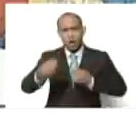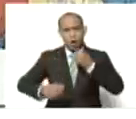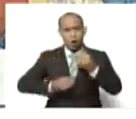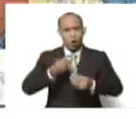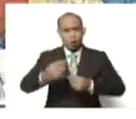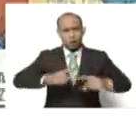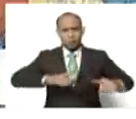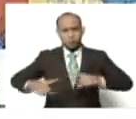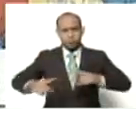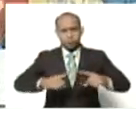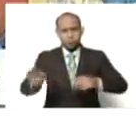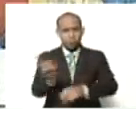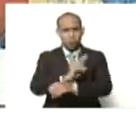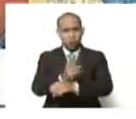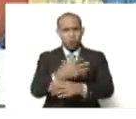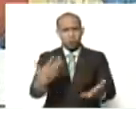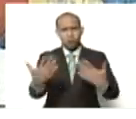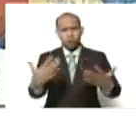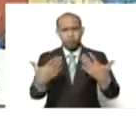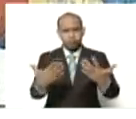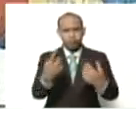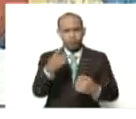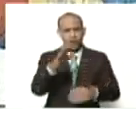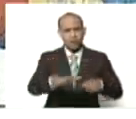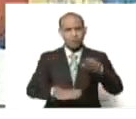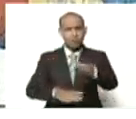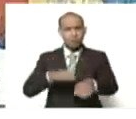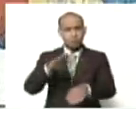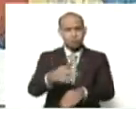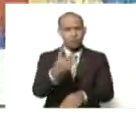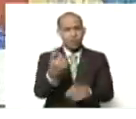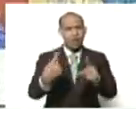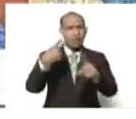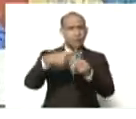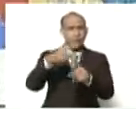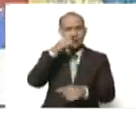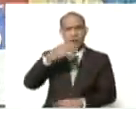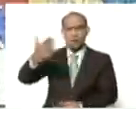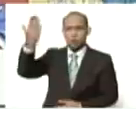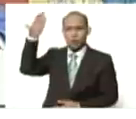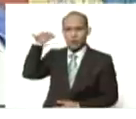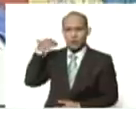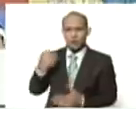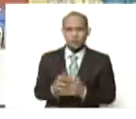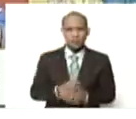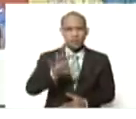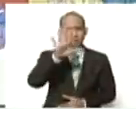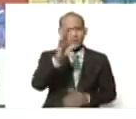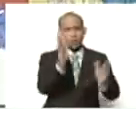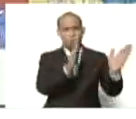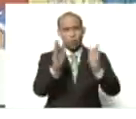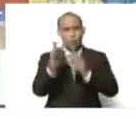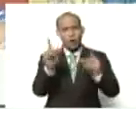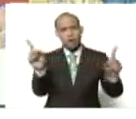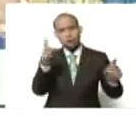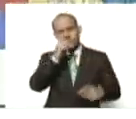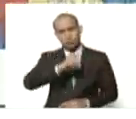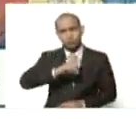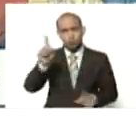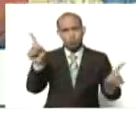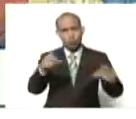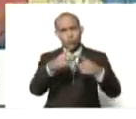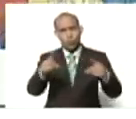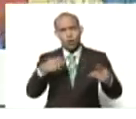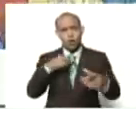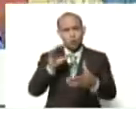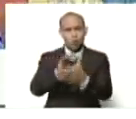para acelerar ya algunos pasos que habíamos comenzado a dar años anteriores. El 5 de marzo también cumplió años unos